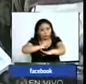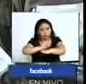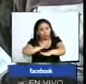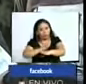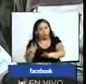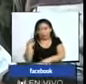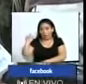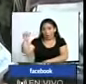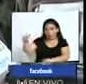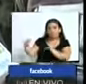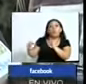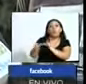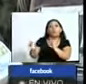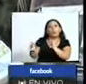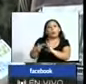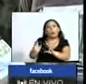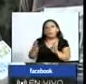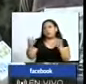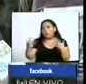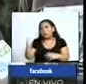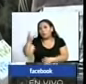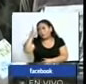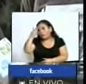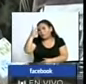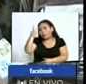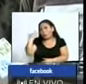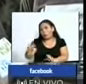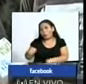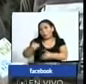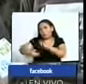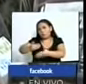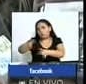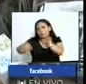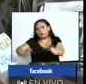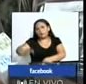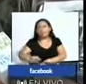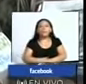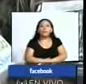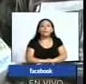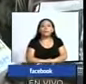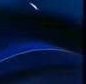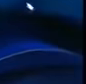que es lo que están haciendo ellos, ya es un causal para aplicar esa ley.